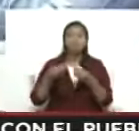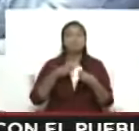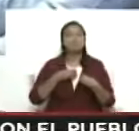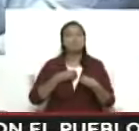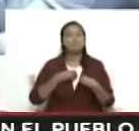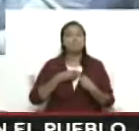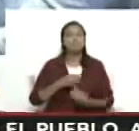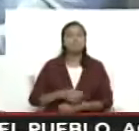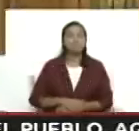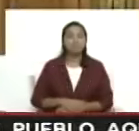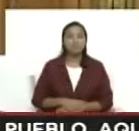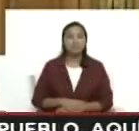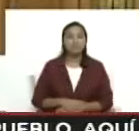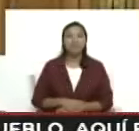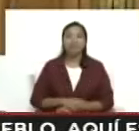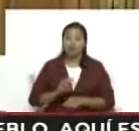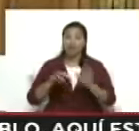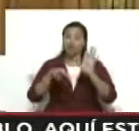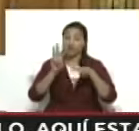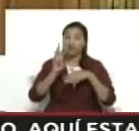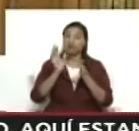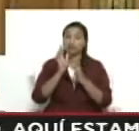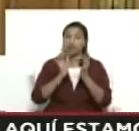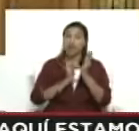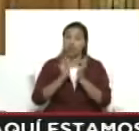y ocurrió el 13 de abril.